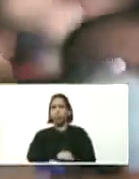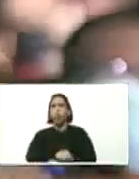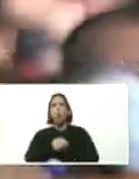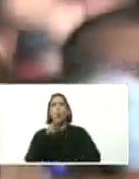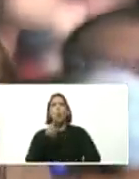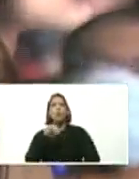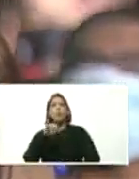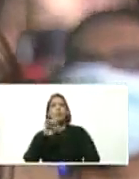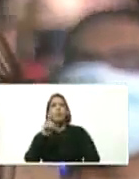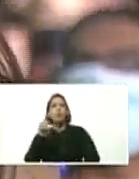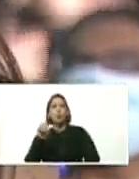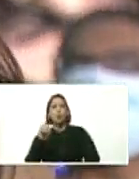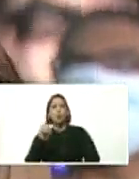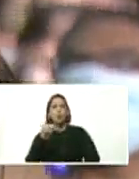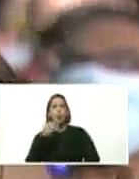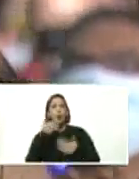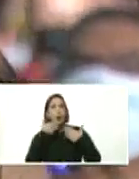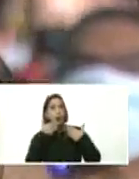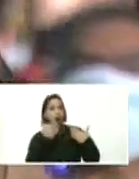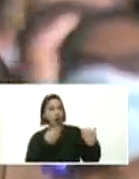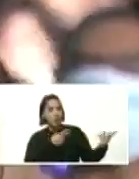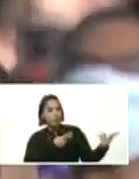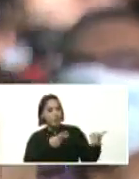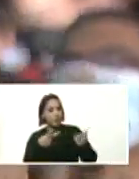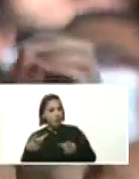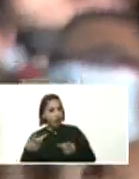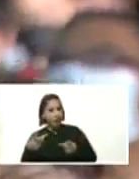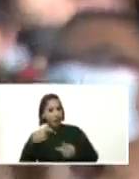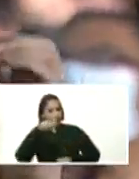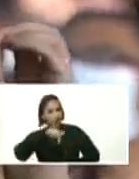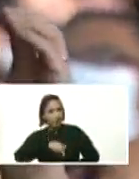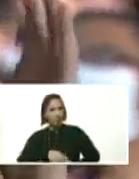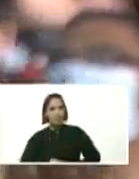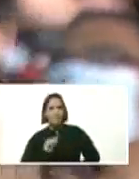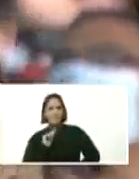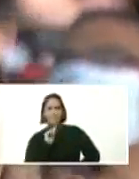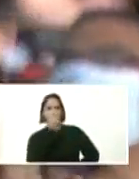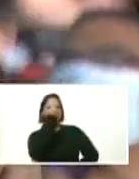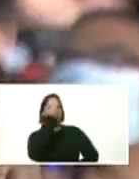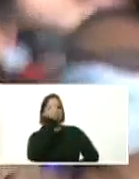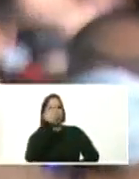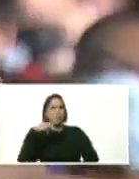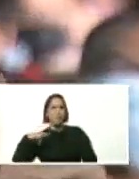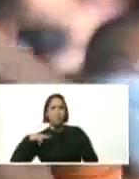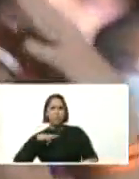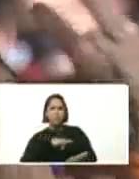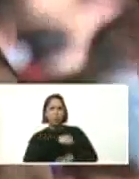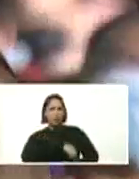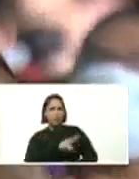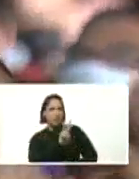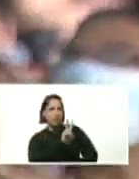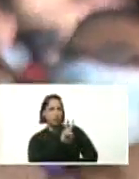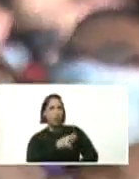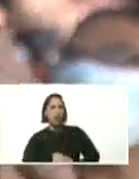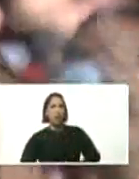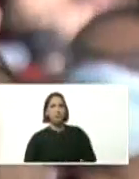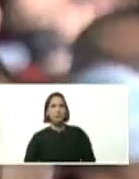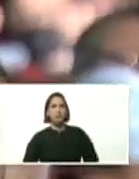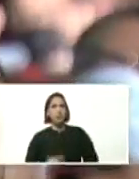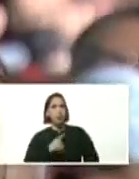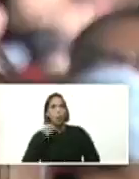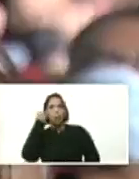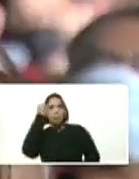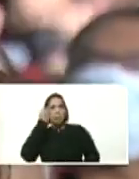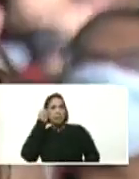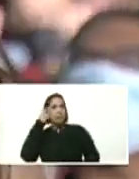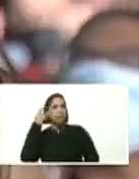bienvenida. Muchísimas gracias por invitarme aquí a la Filben. Es mi primera vez en Venezuela. No podía imaginarme una